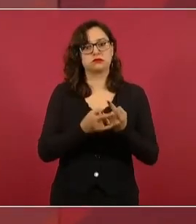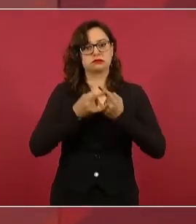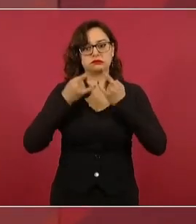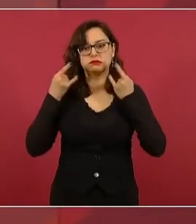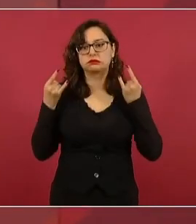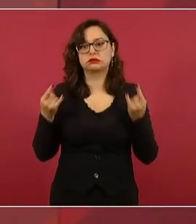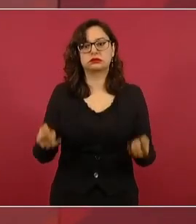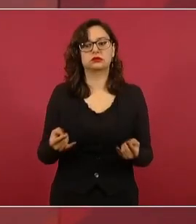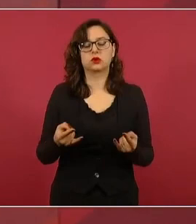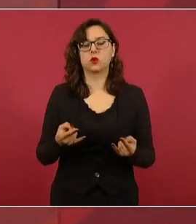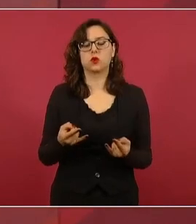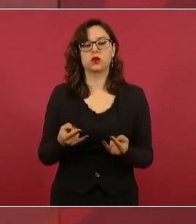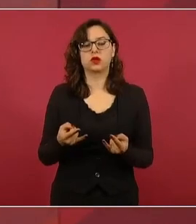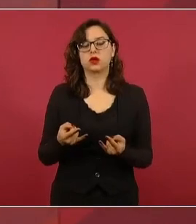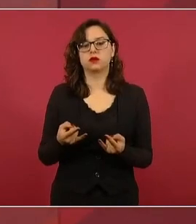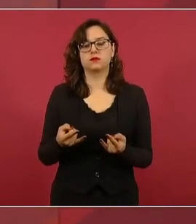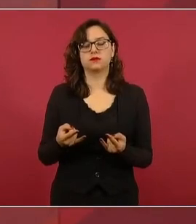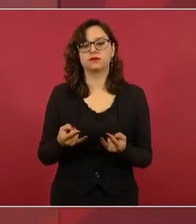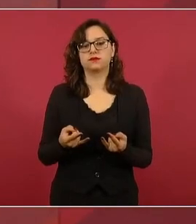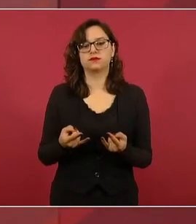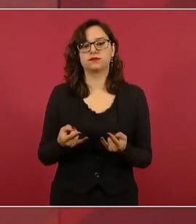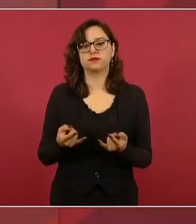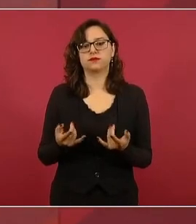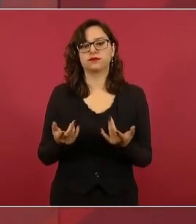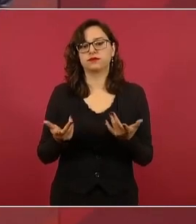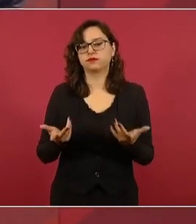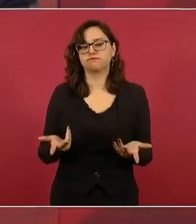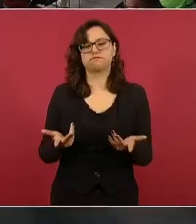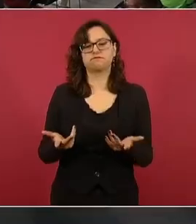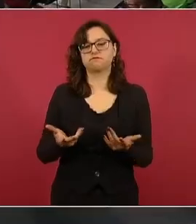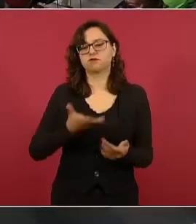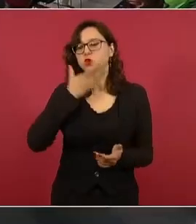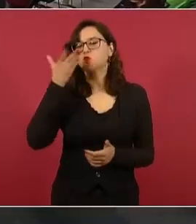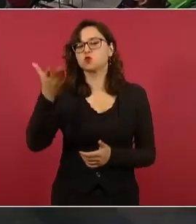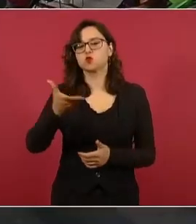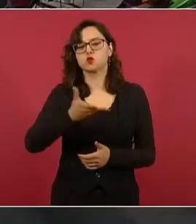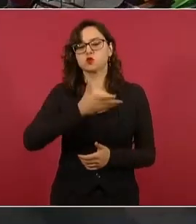que tiene que ver con una tradición